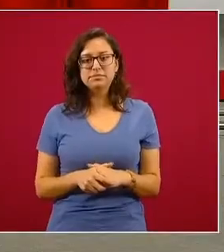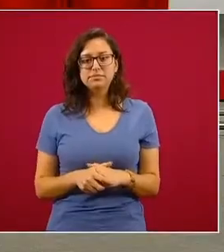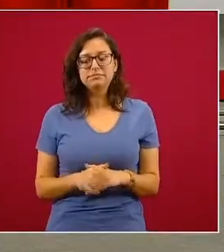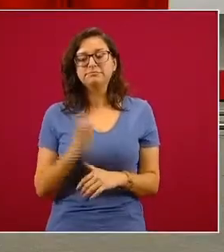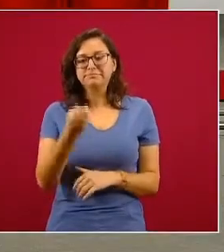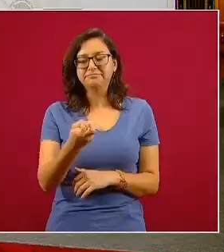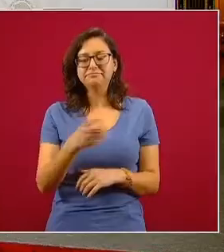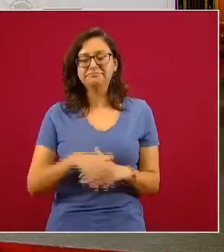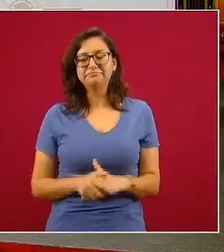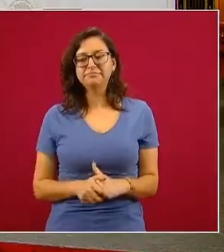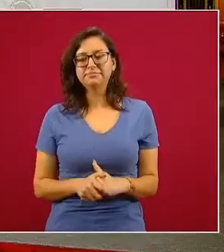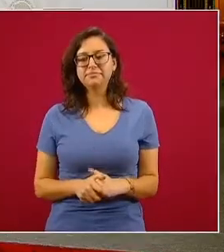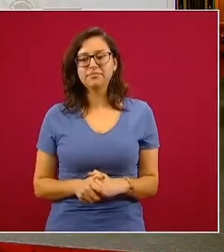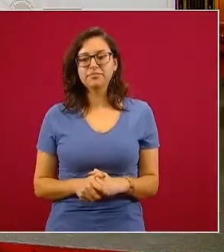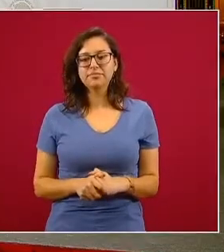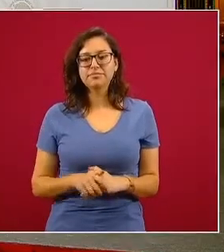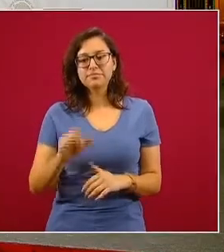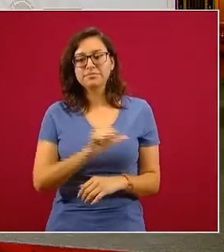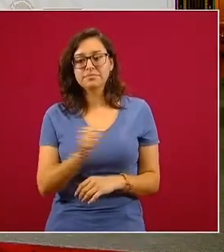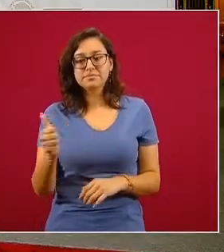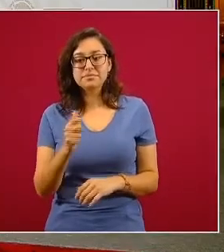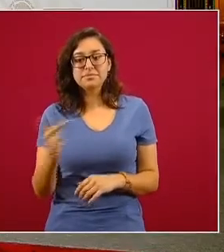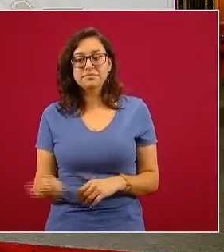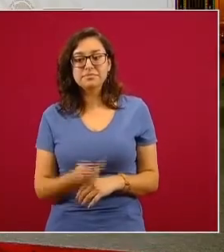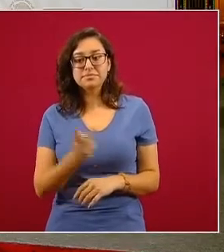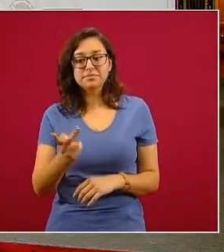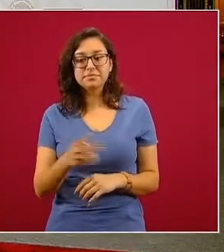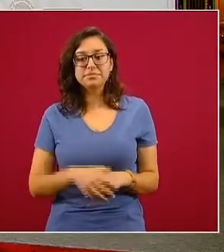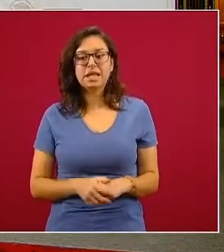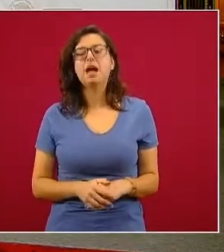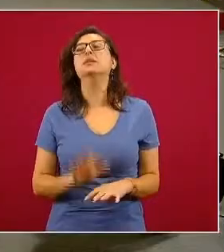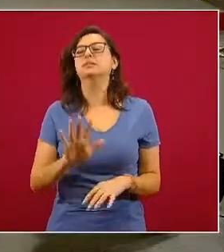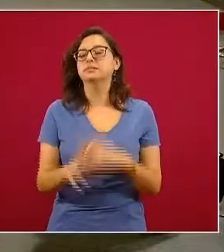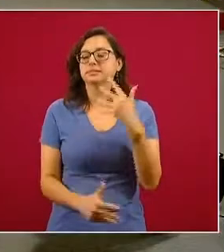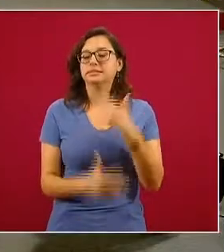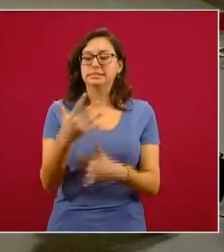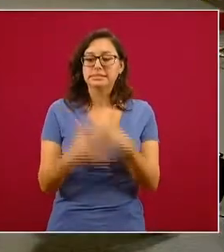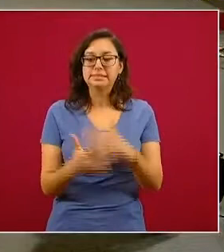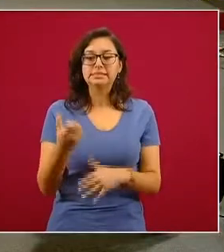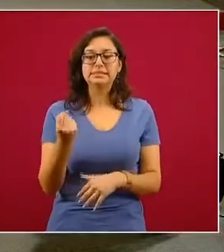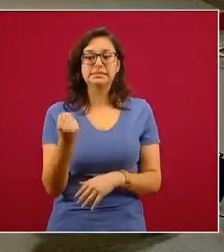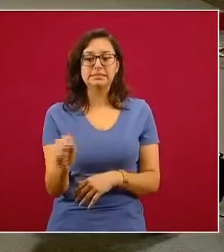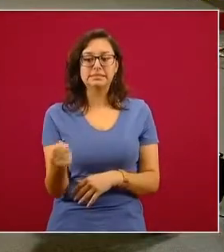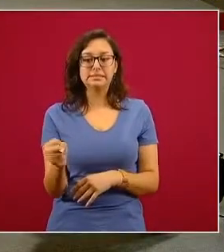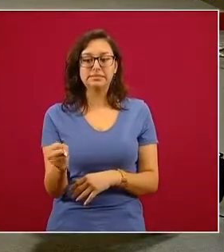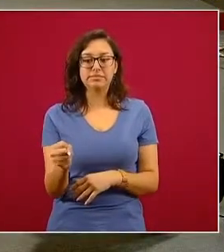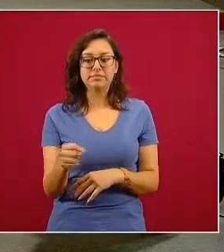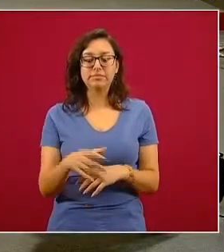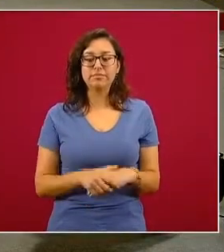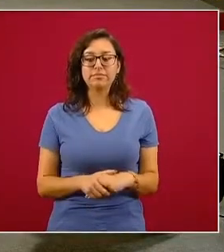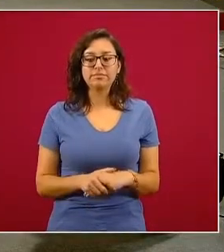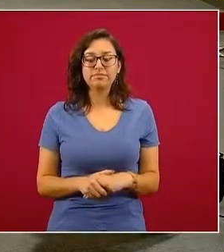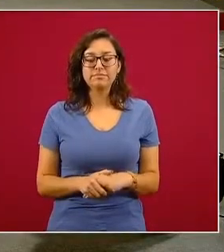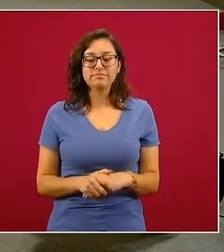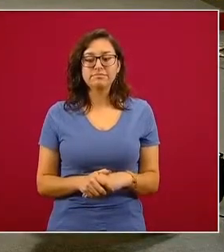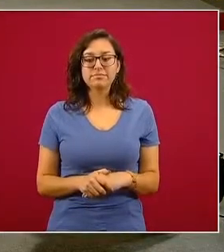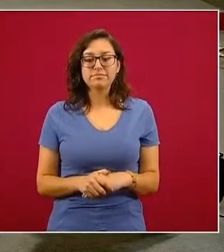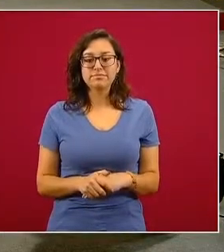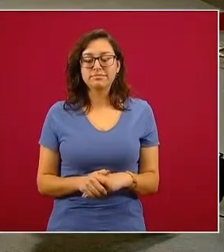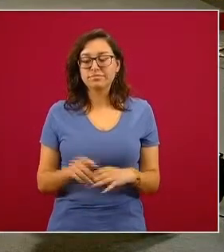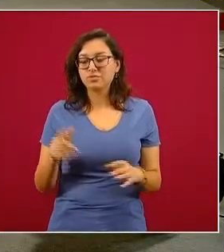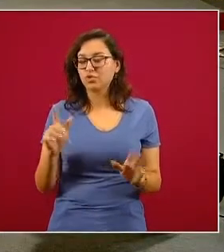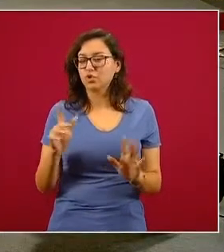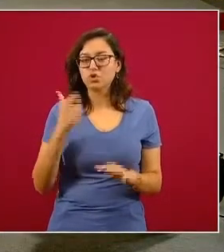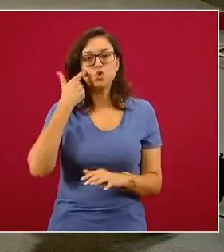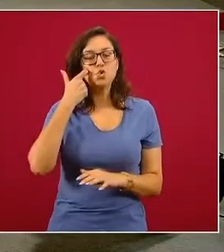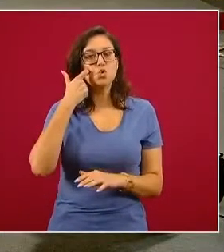Esa es la razón. Y había otra pregunta. 15 de septiembre. No quisiera equivocarme porque no recuerdo que se haya presentado